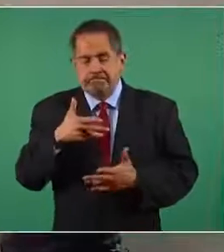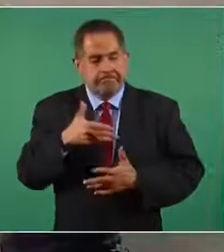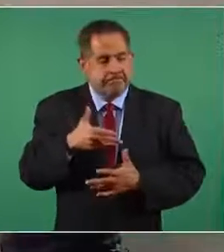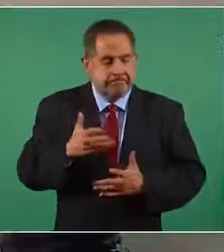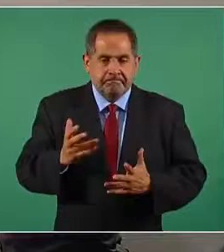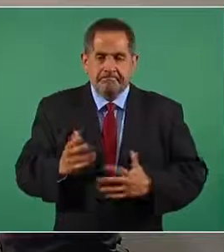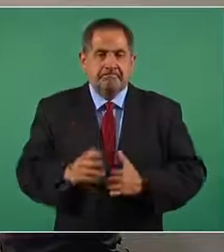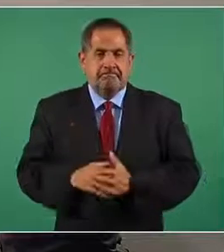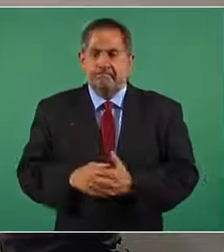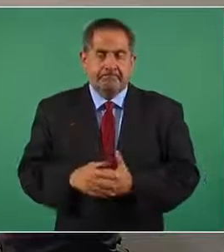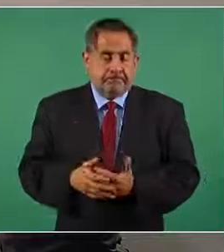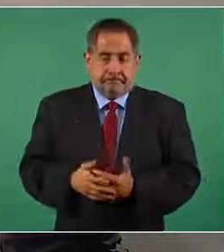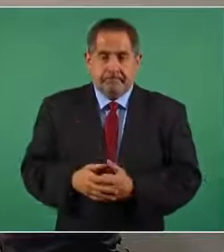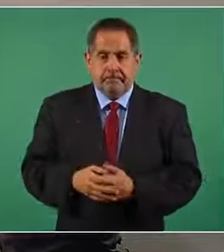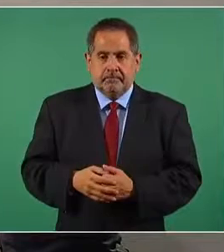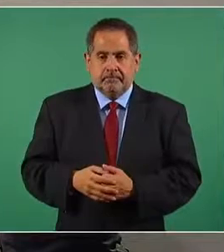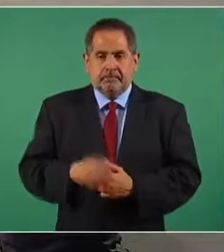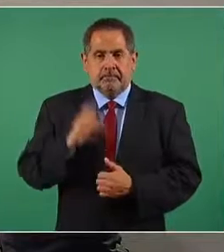Se supone que